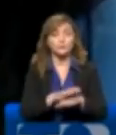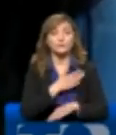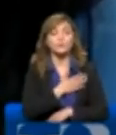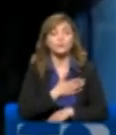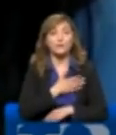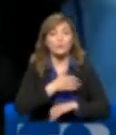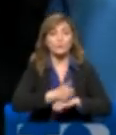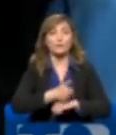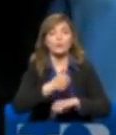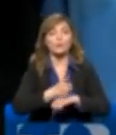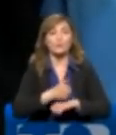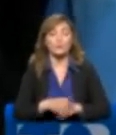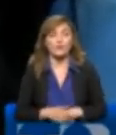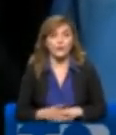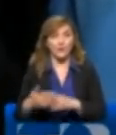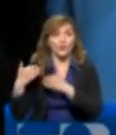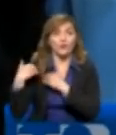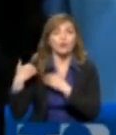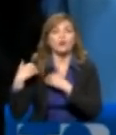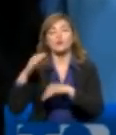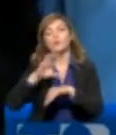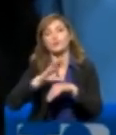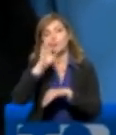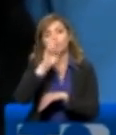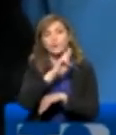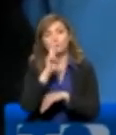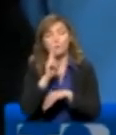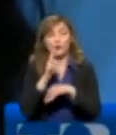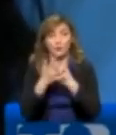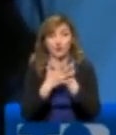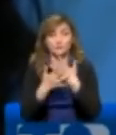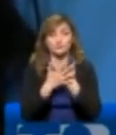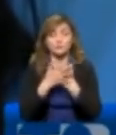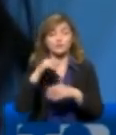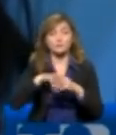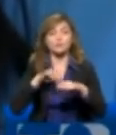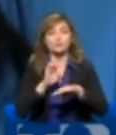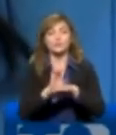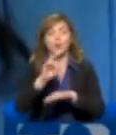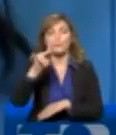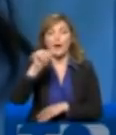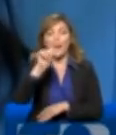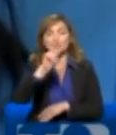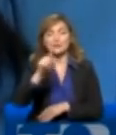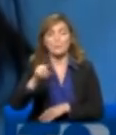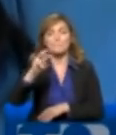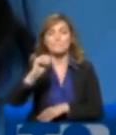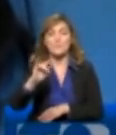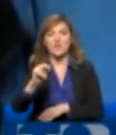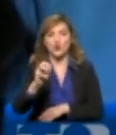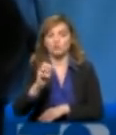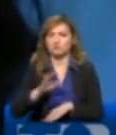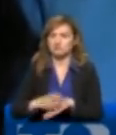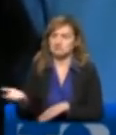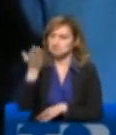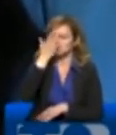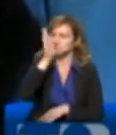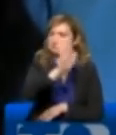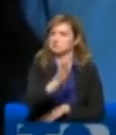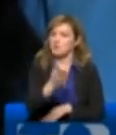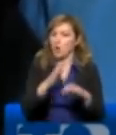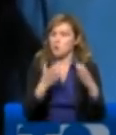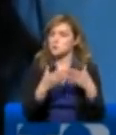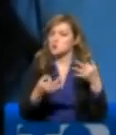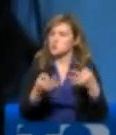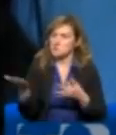la autoridad encargada de los centros de rehabilitación social en el país, que es Ernesto Pazmiño, pueda venir a comparecer ante la